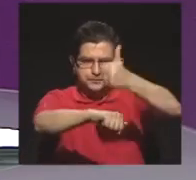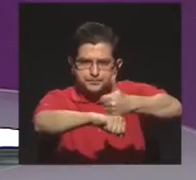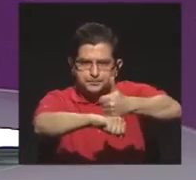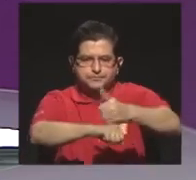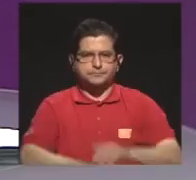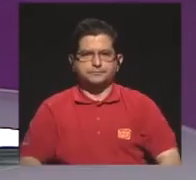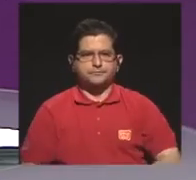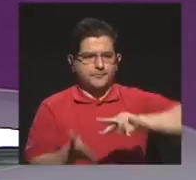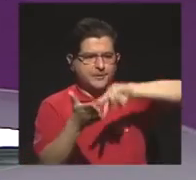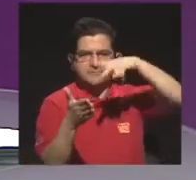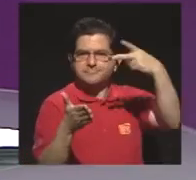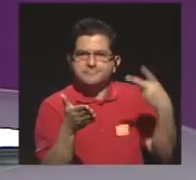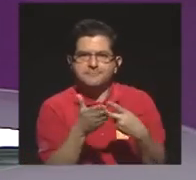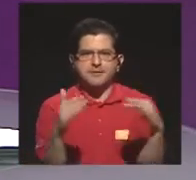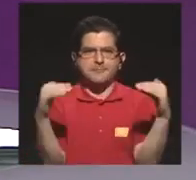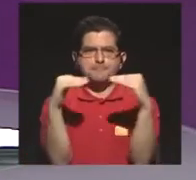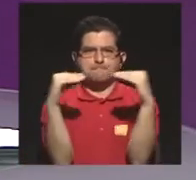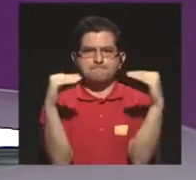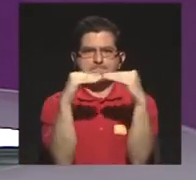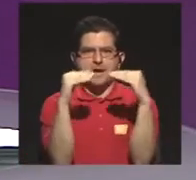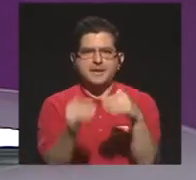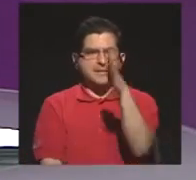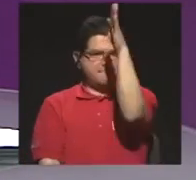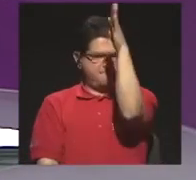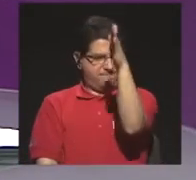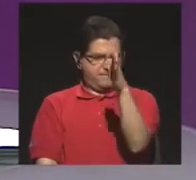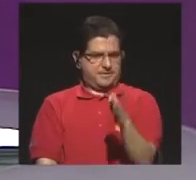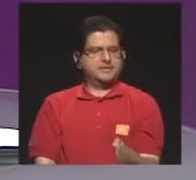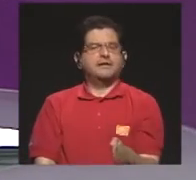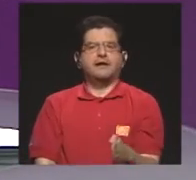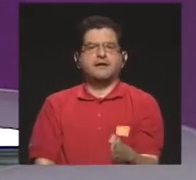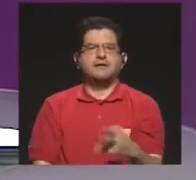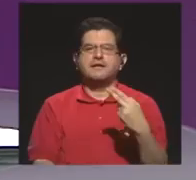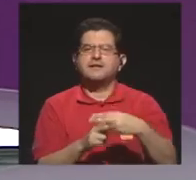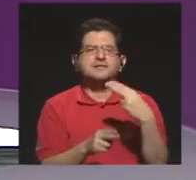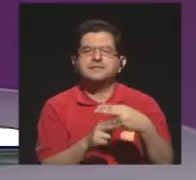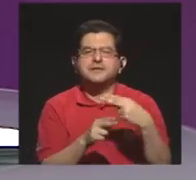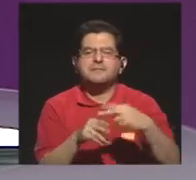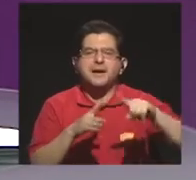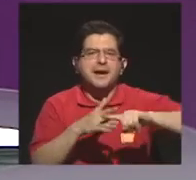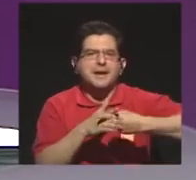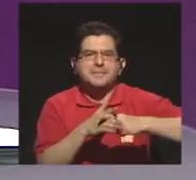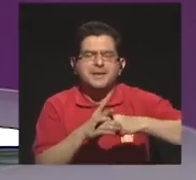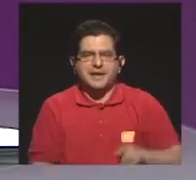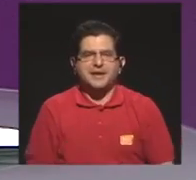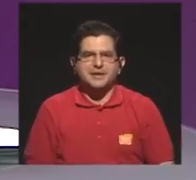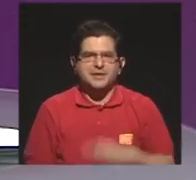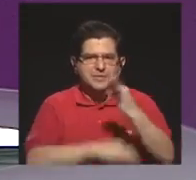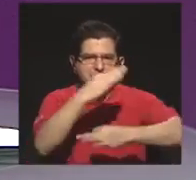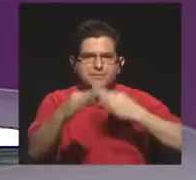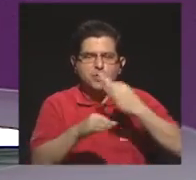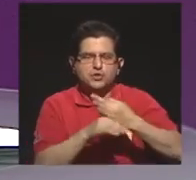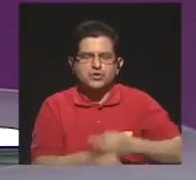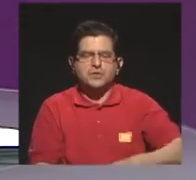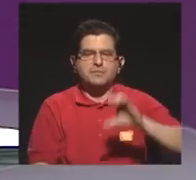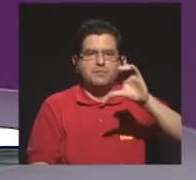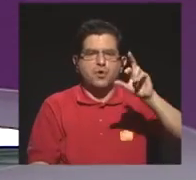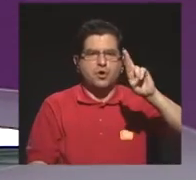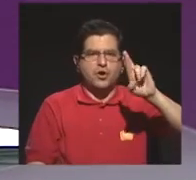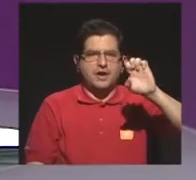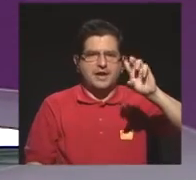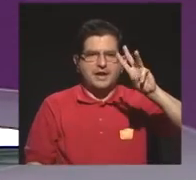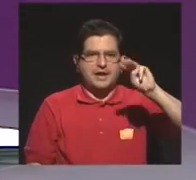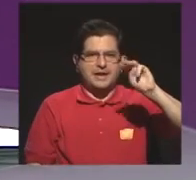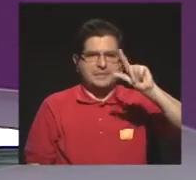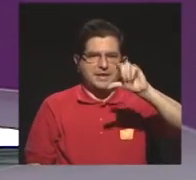establece lo que es la paridad vertical, que es como lo que llamamos el mecanismo de cremallera, es decir, se encabeza